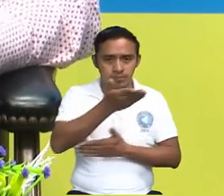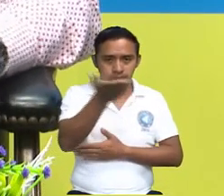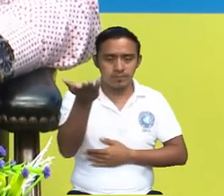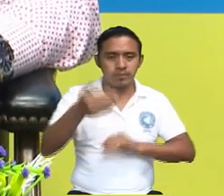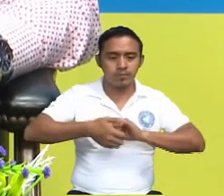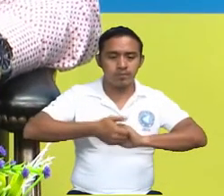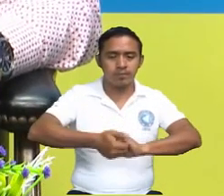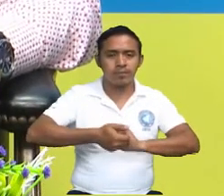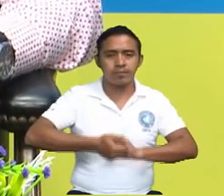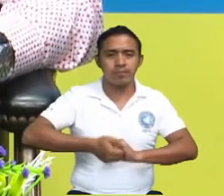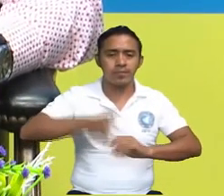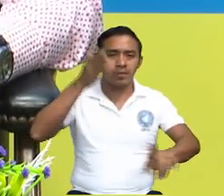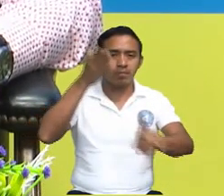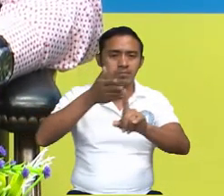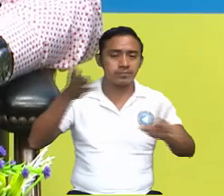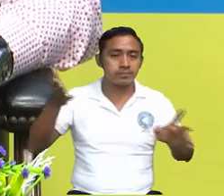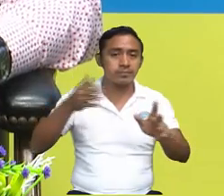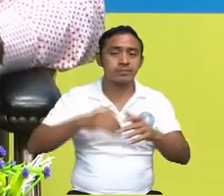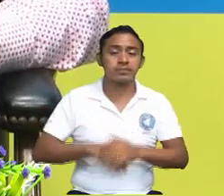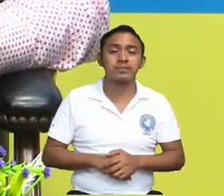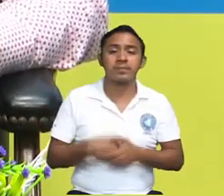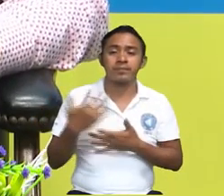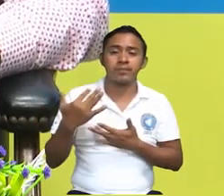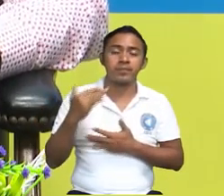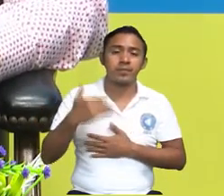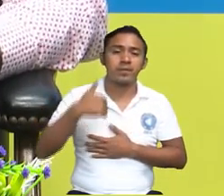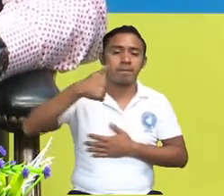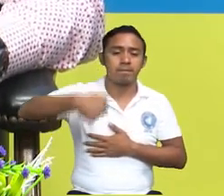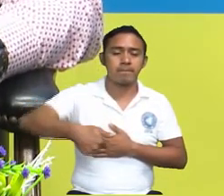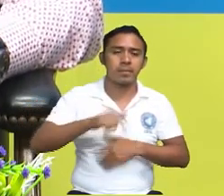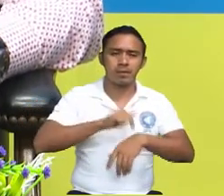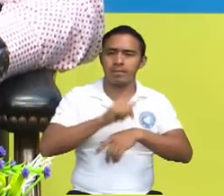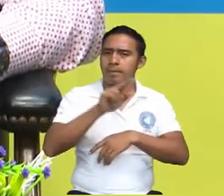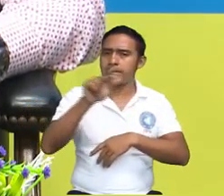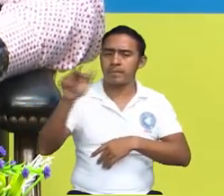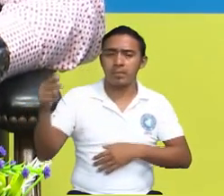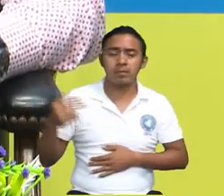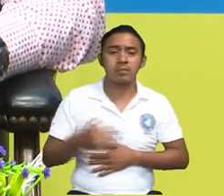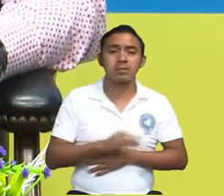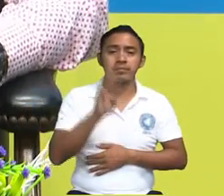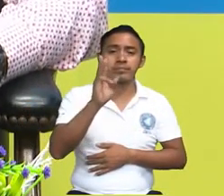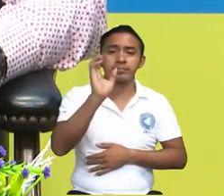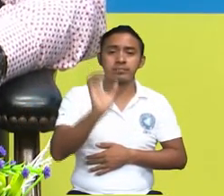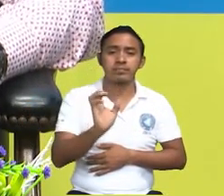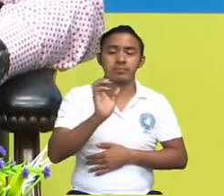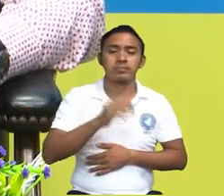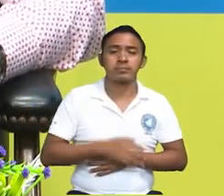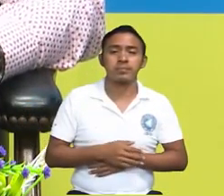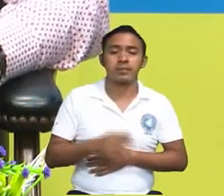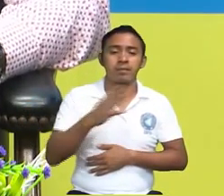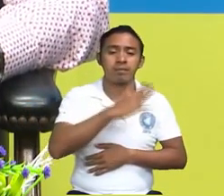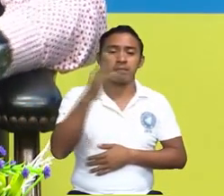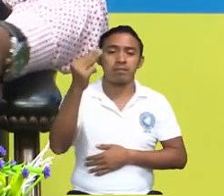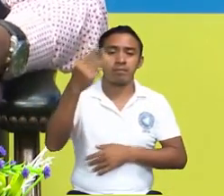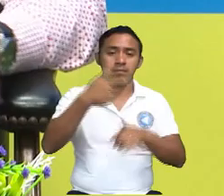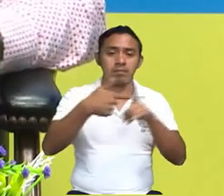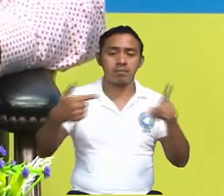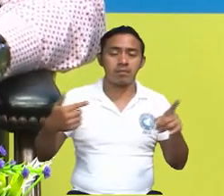usted, amigos televidentes, su fiel sintonía. Le esperamos el día de mañana a esta misma hora, 3 de la tarde a 3 y media,